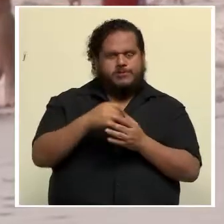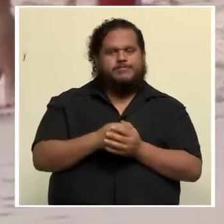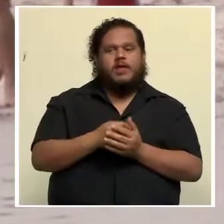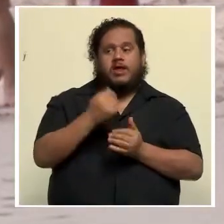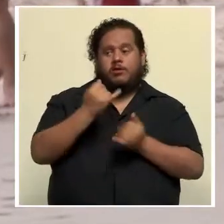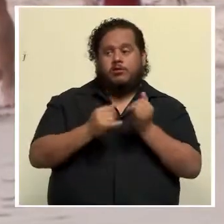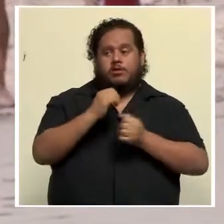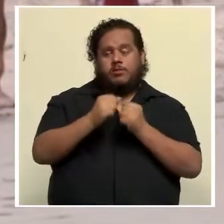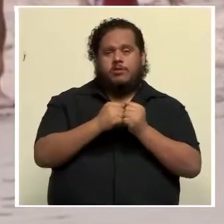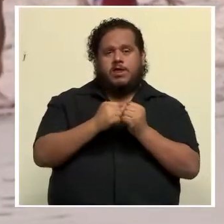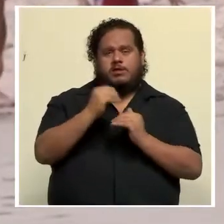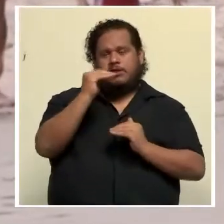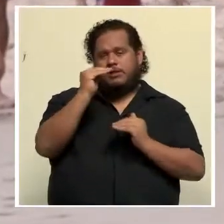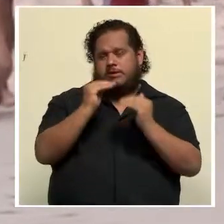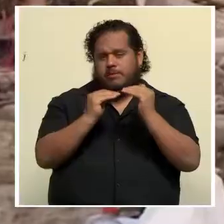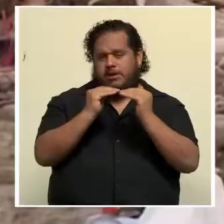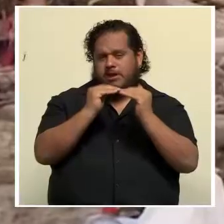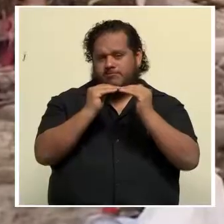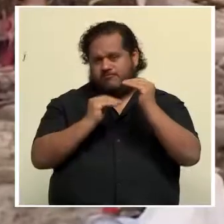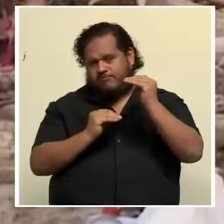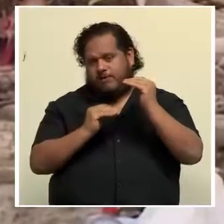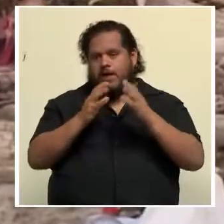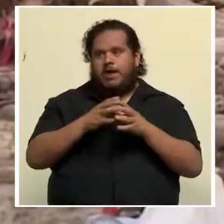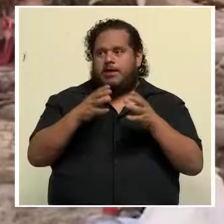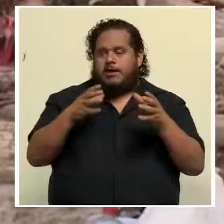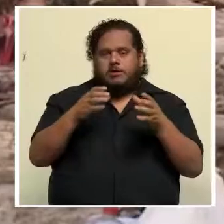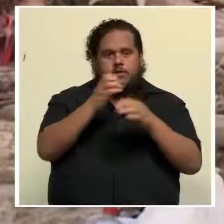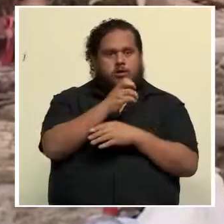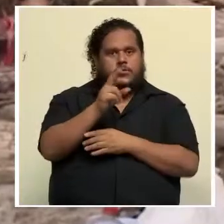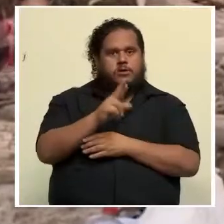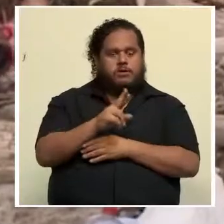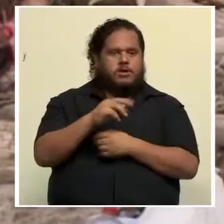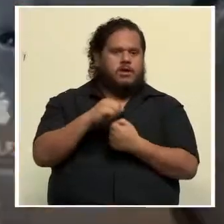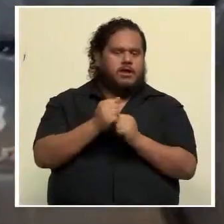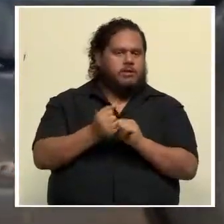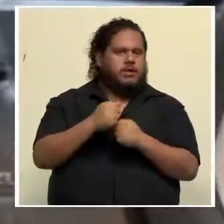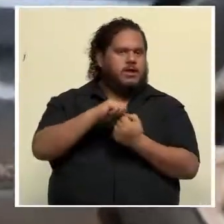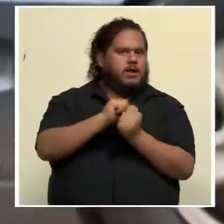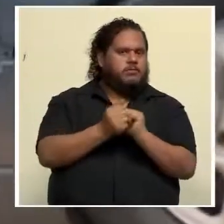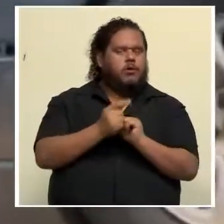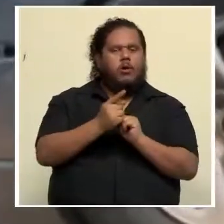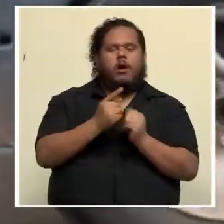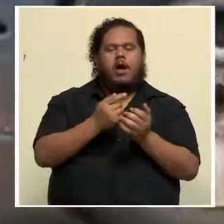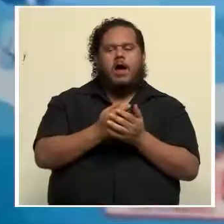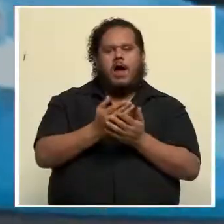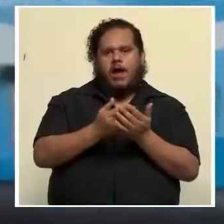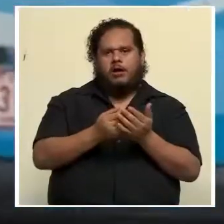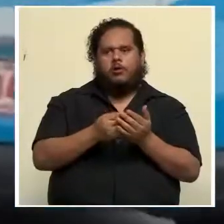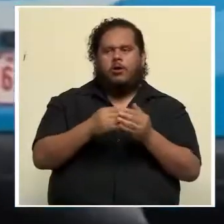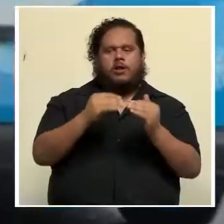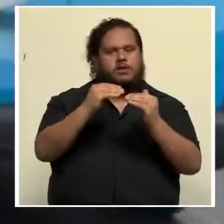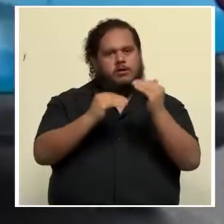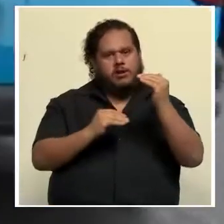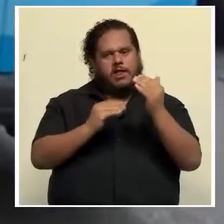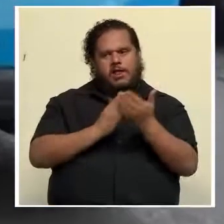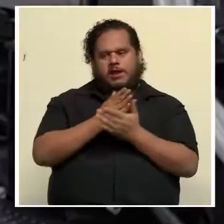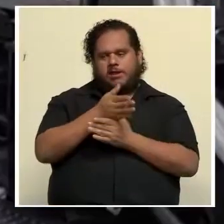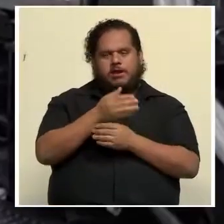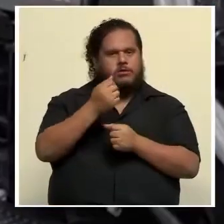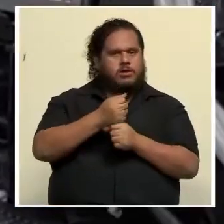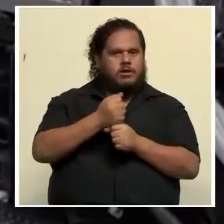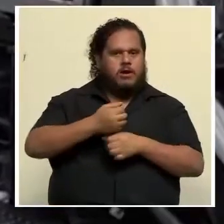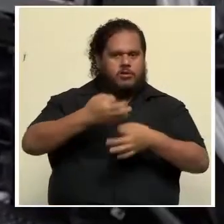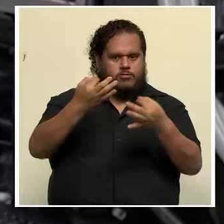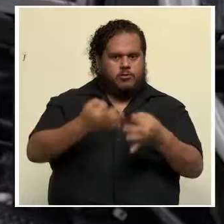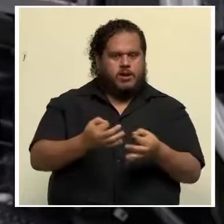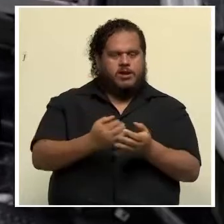desigualdad creció en Costa Rica y se convirtió en una tendencia dominante. Desigualdad en el acceso a trabajos